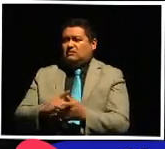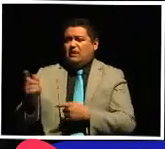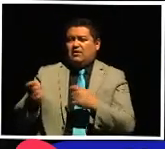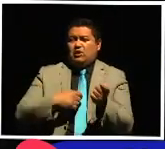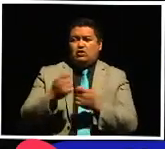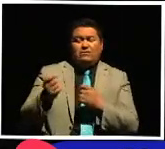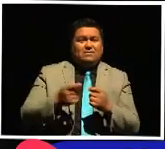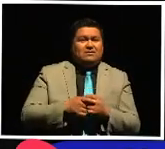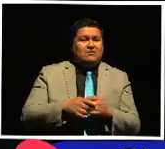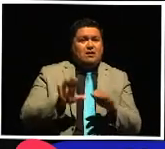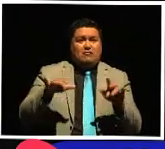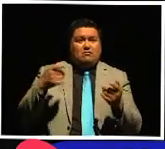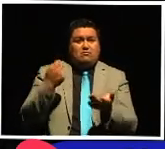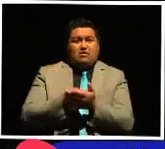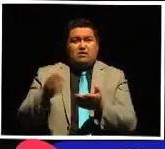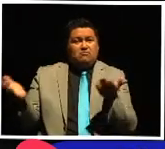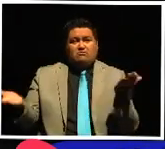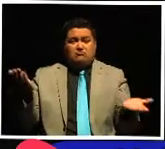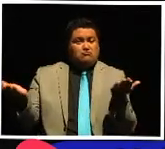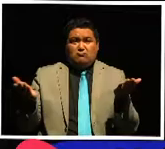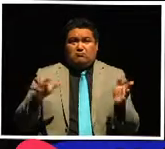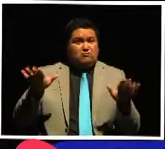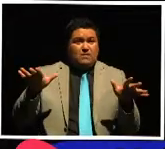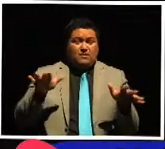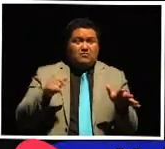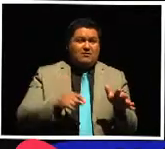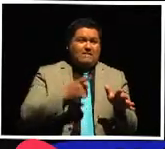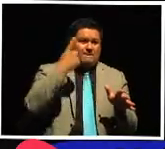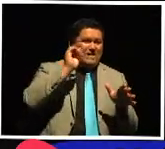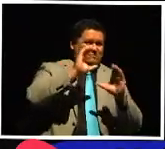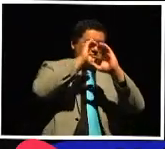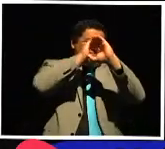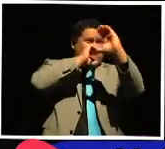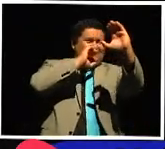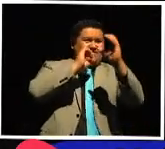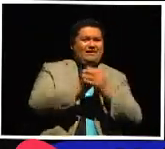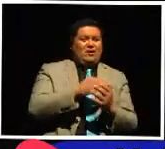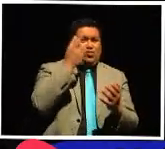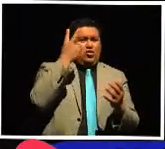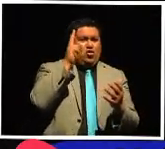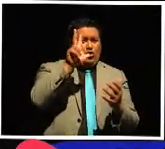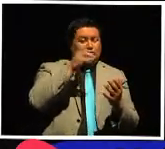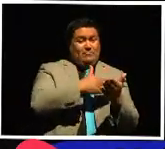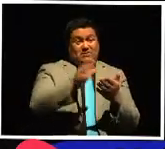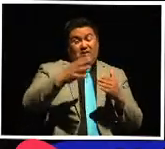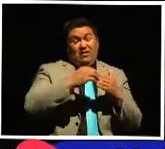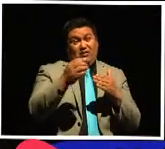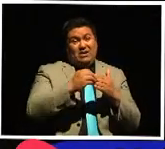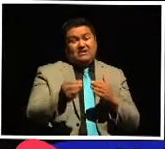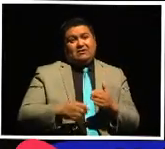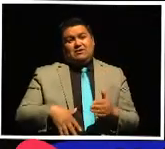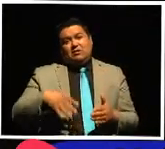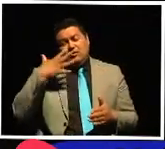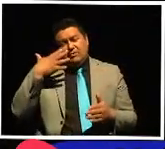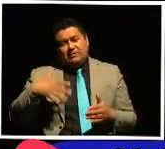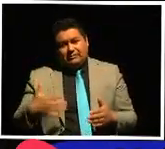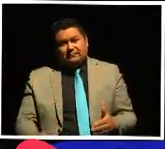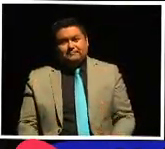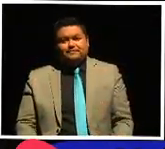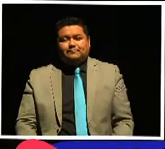la misma monta de plata y hay mucho más desarrollo por el futuro. Y aquí en la UDEC, en nuestro grupo, estamos apuntando a esta,